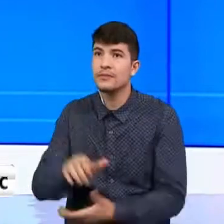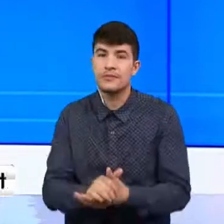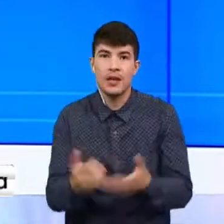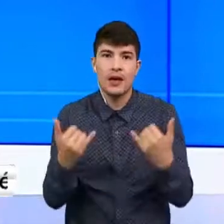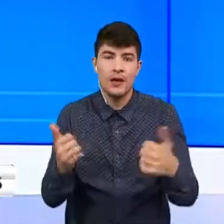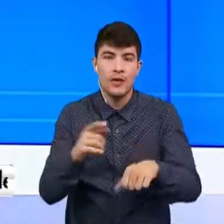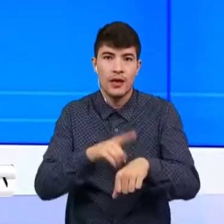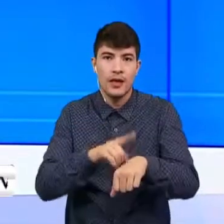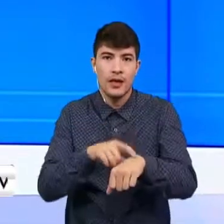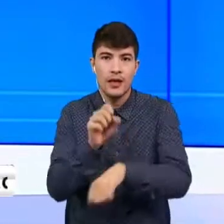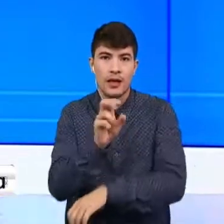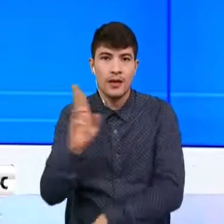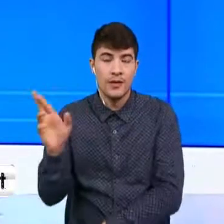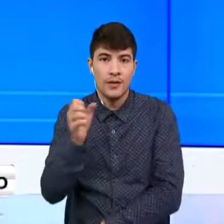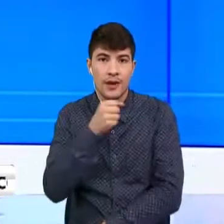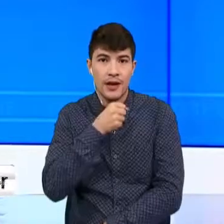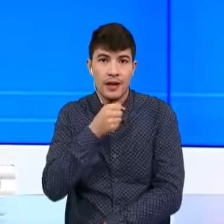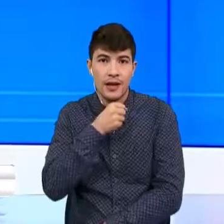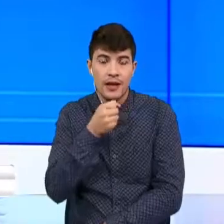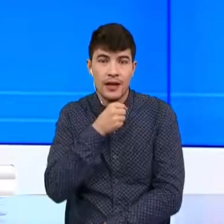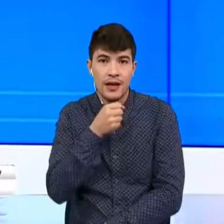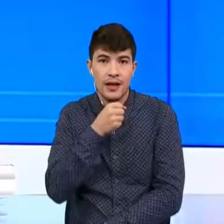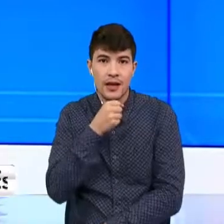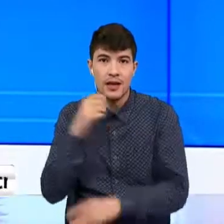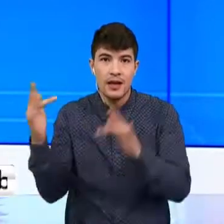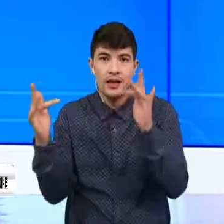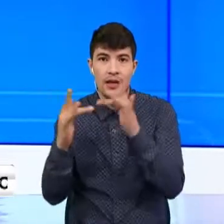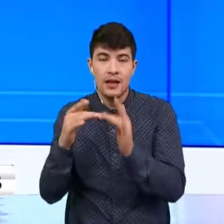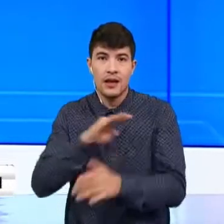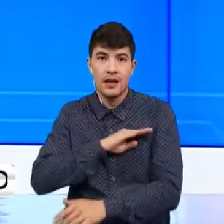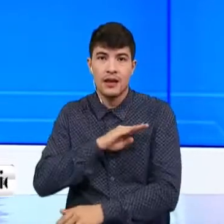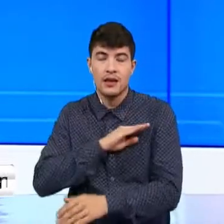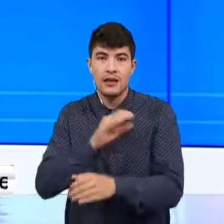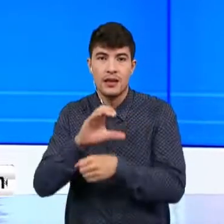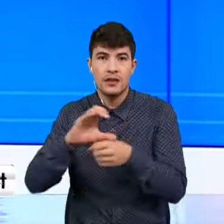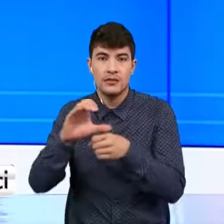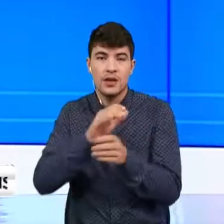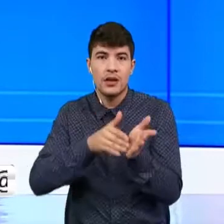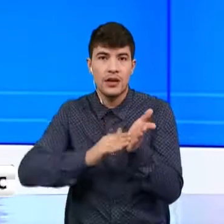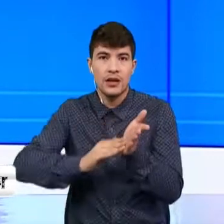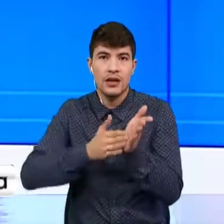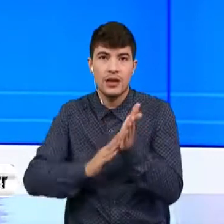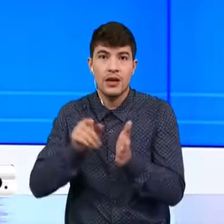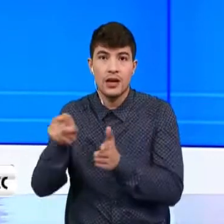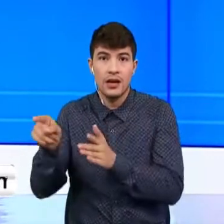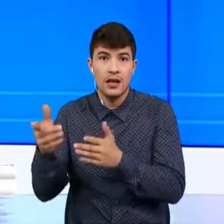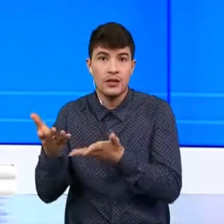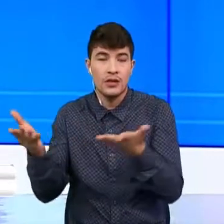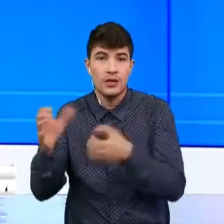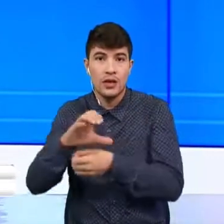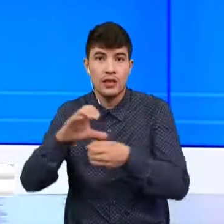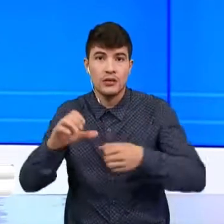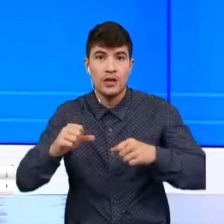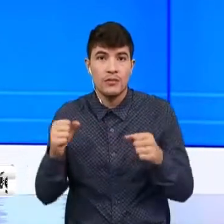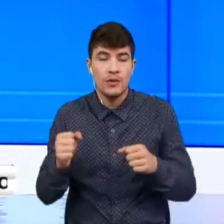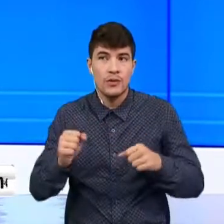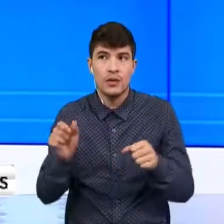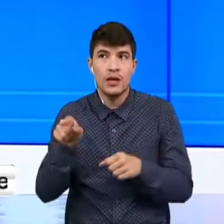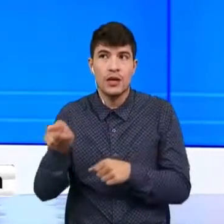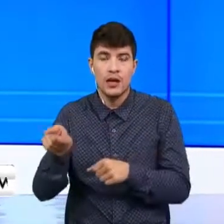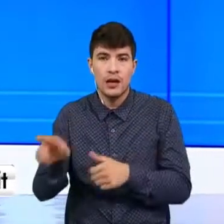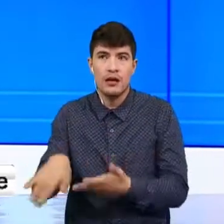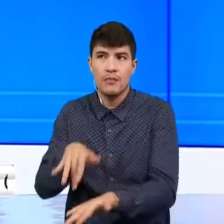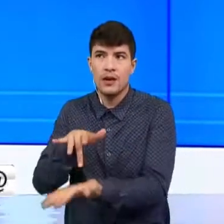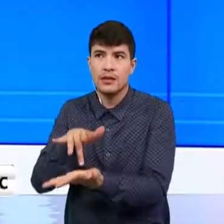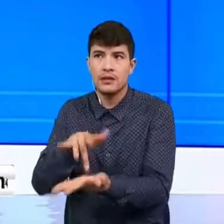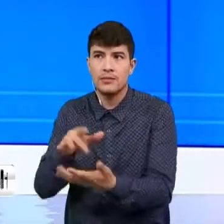Y hasta ahora en Oriente de Noticias tenemos en vivo y en directo al alcalde de la ciudad de Florida Blanca, Héctor Mantilla, quien se encuentra en la ciudad de Bogotá y quien tendrá una